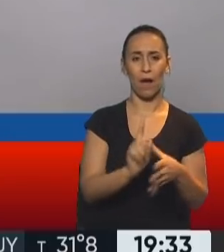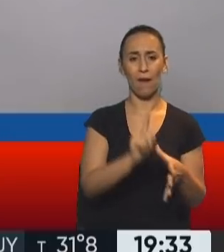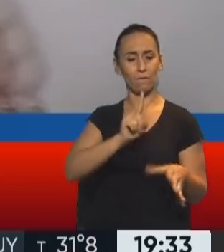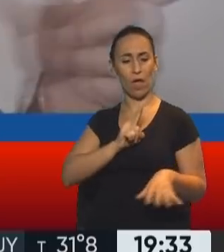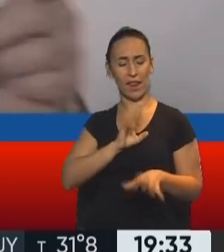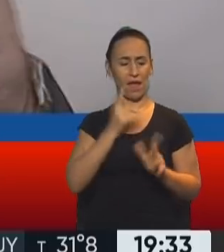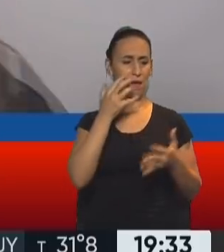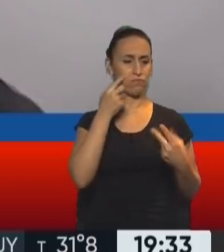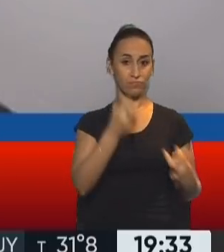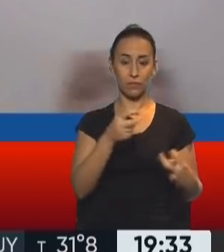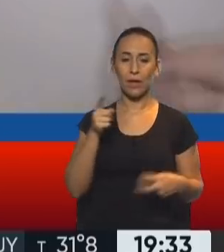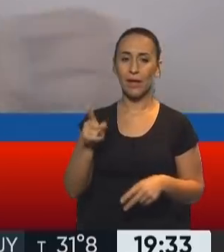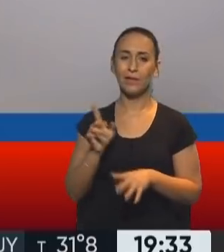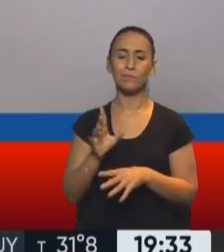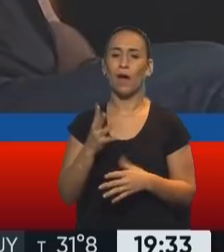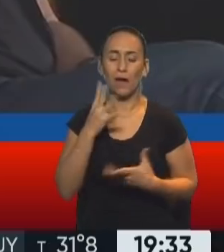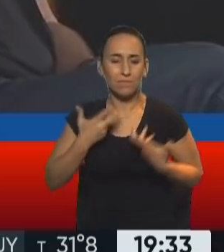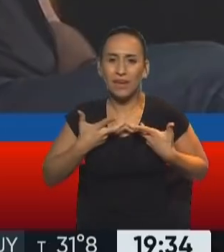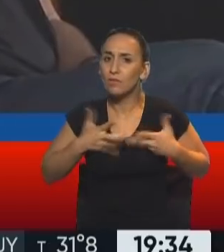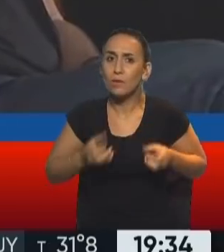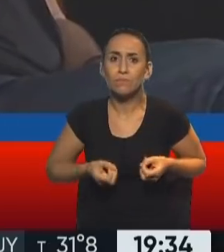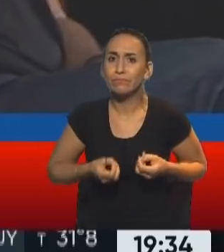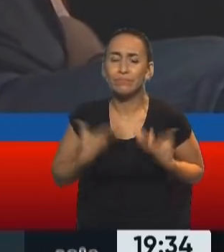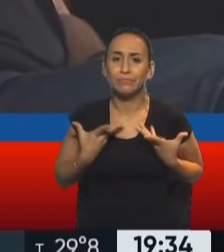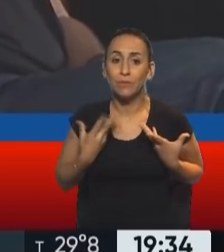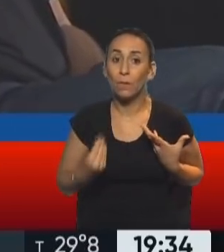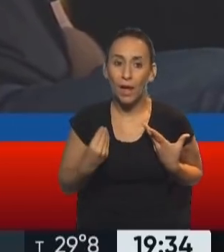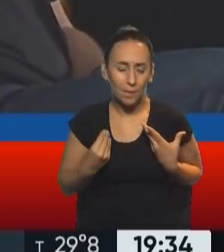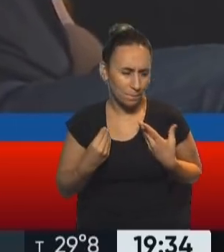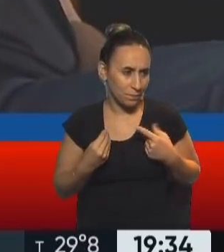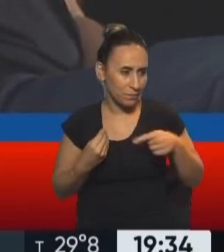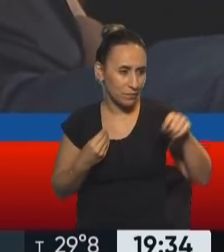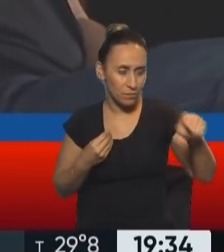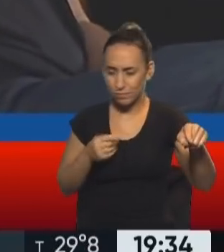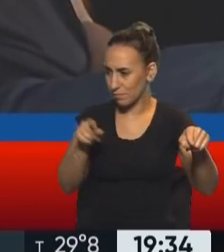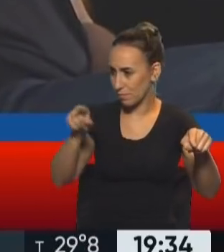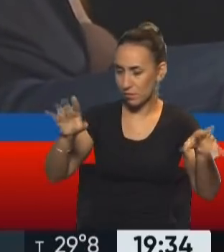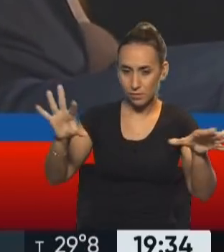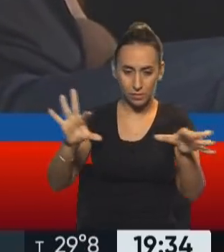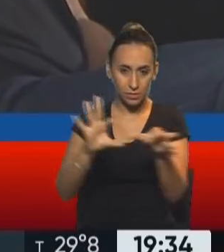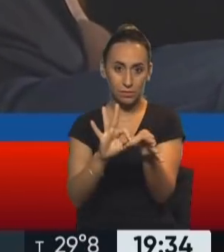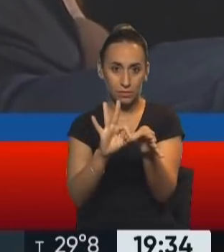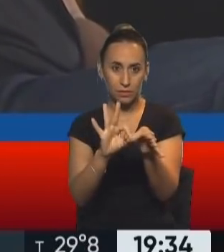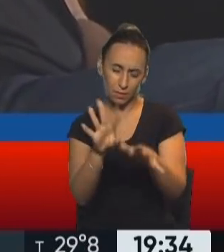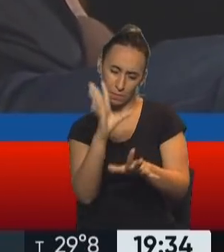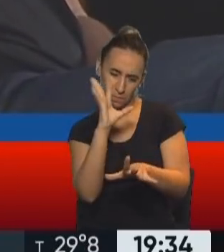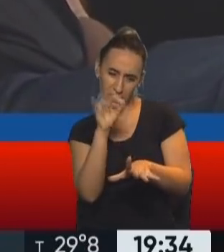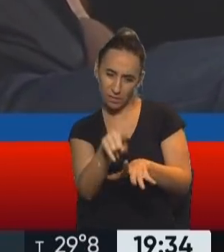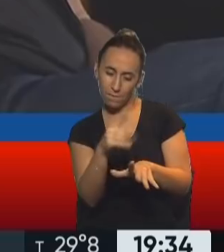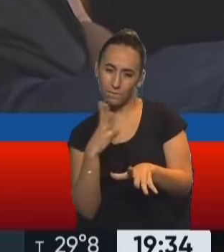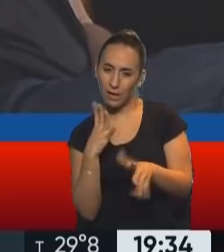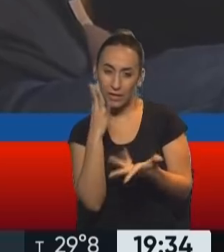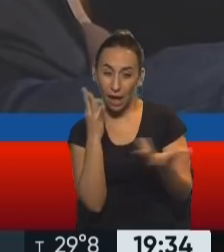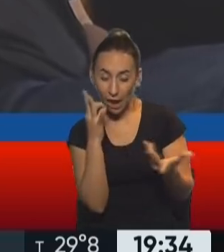don, es el don de acercar partes y de conectarnos. Y donde ve que algo hace falta, saber quién es el que